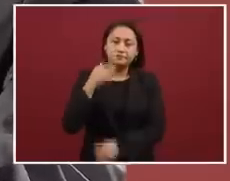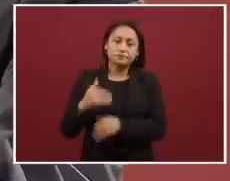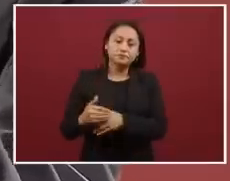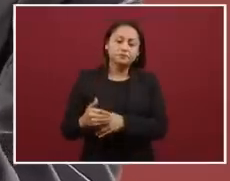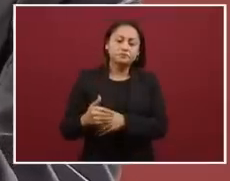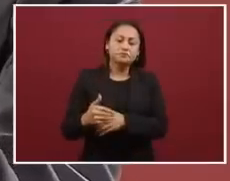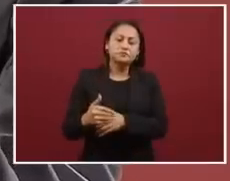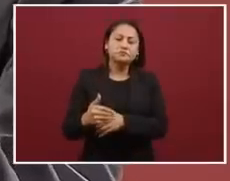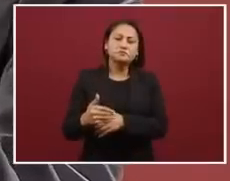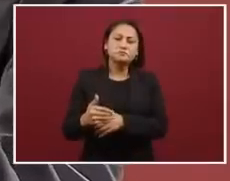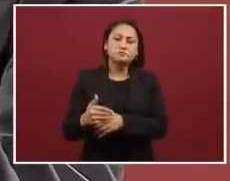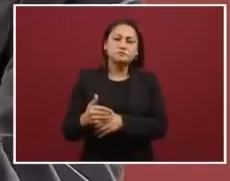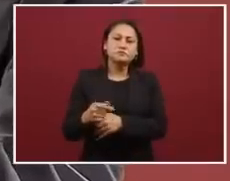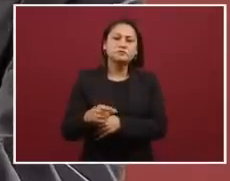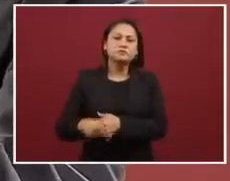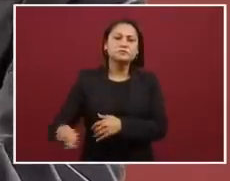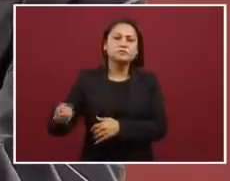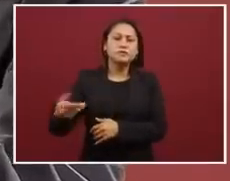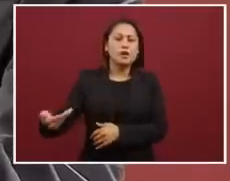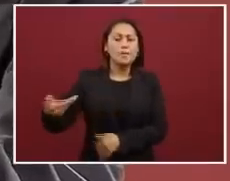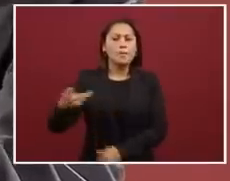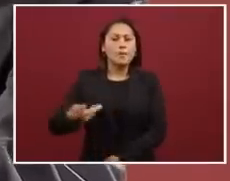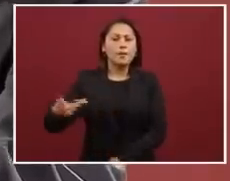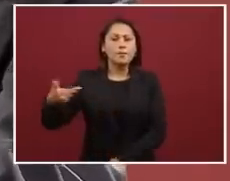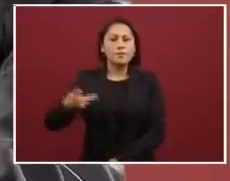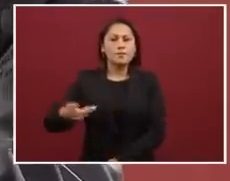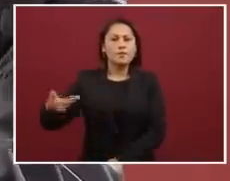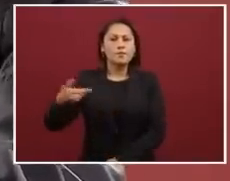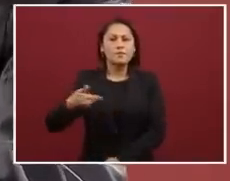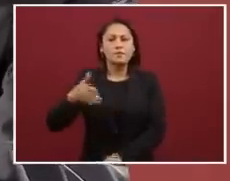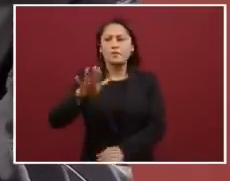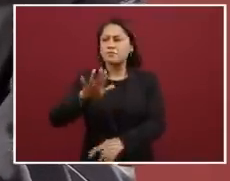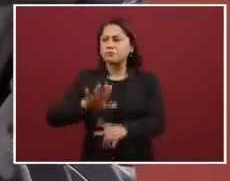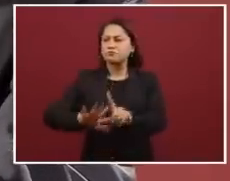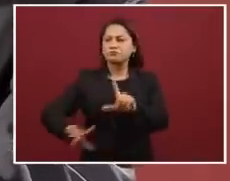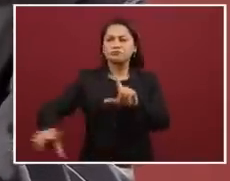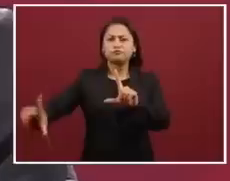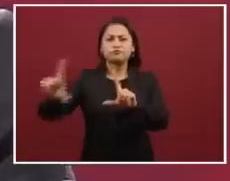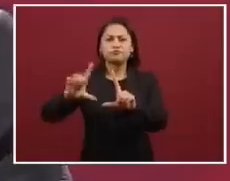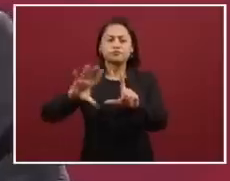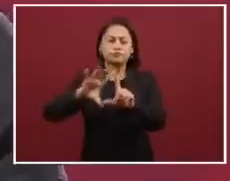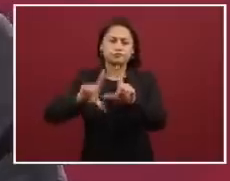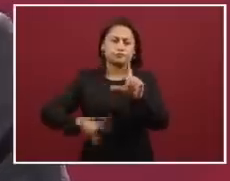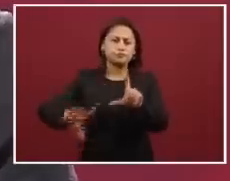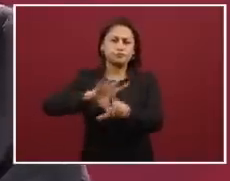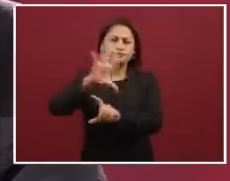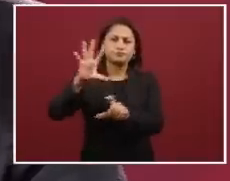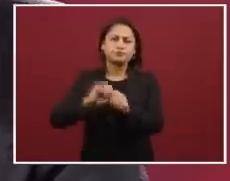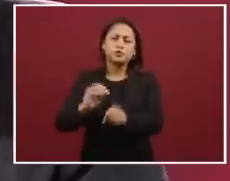atender todas las demandas de Sonora y del país. Estamos